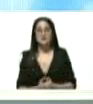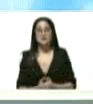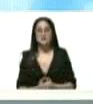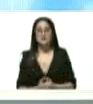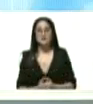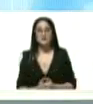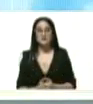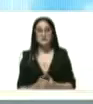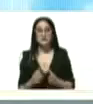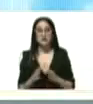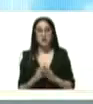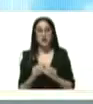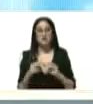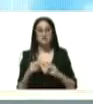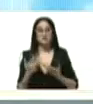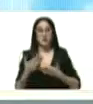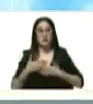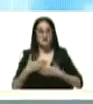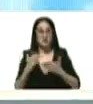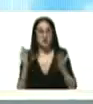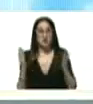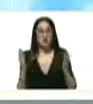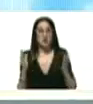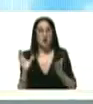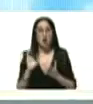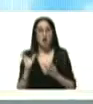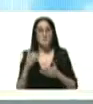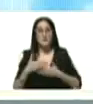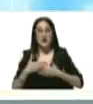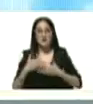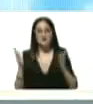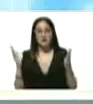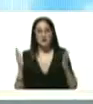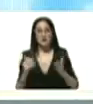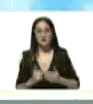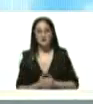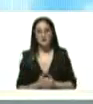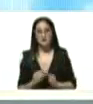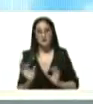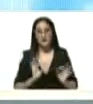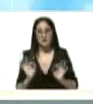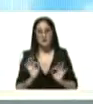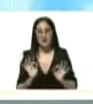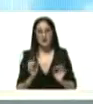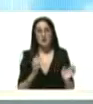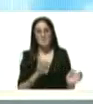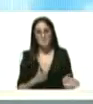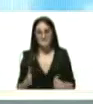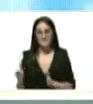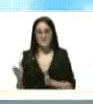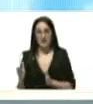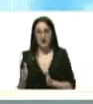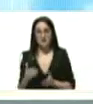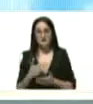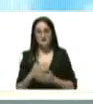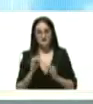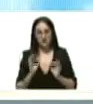comercialmente todas las fronteras con Colombia. Estamos preparando para que el plan sea